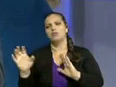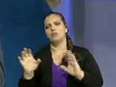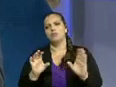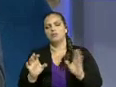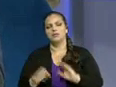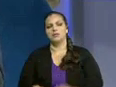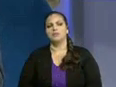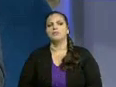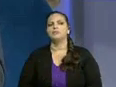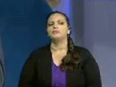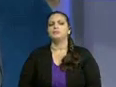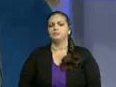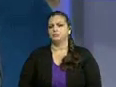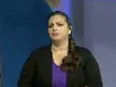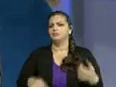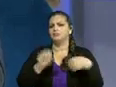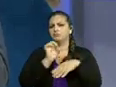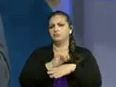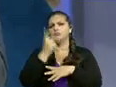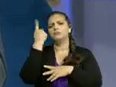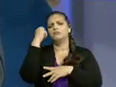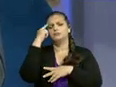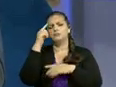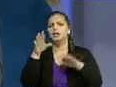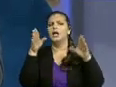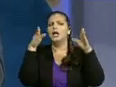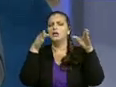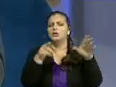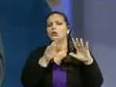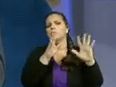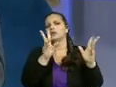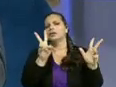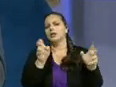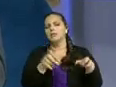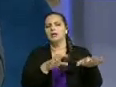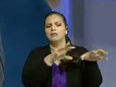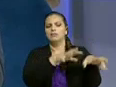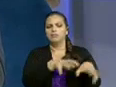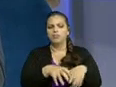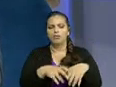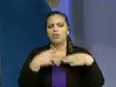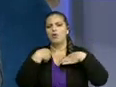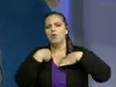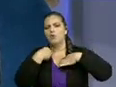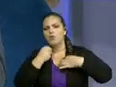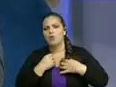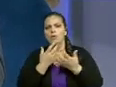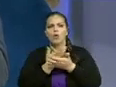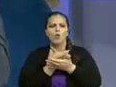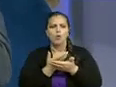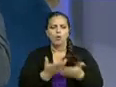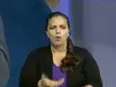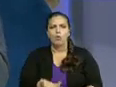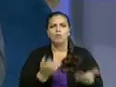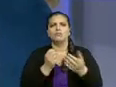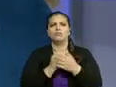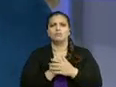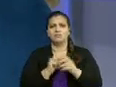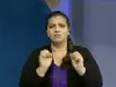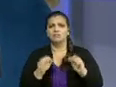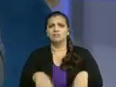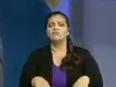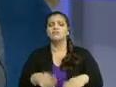sectores. Todo lo contrario, reconocemos y entendemos que es fundamental la competitividad de estos sectores para que puedan ir